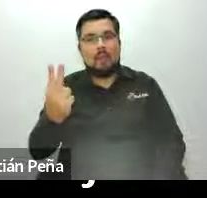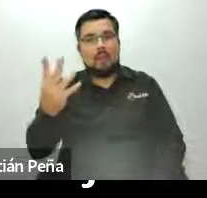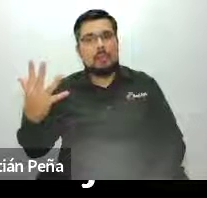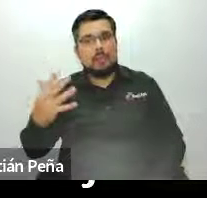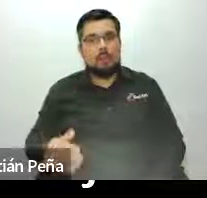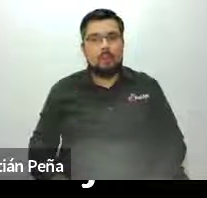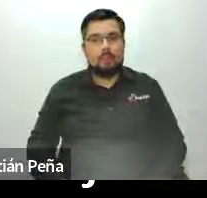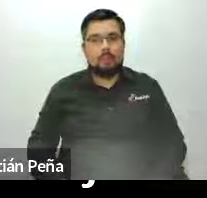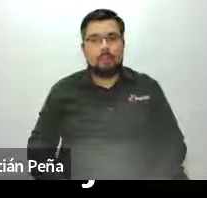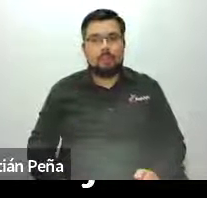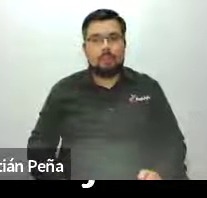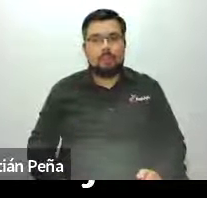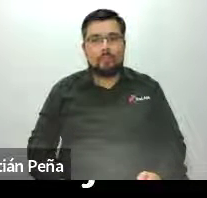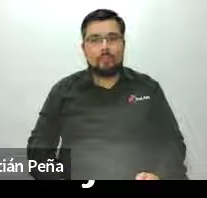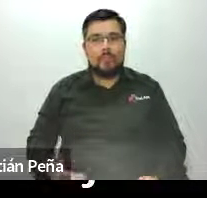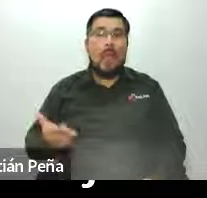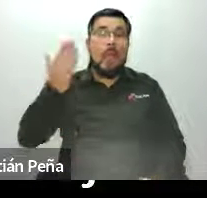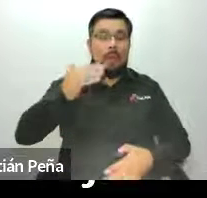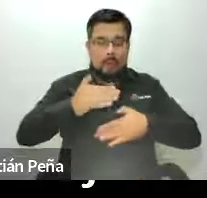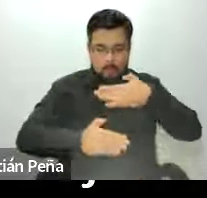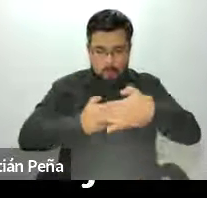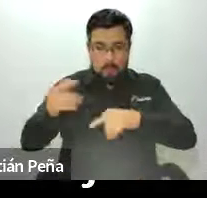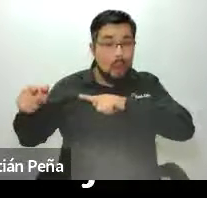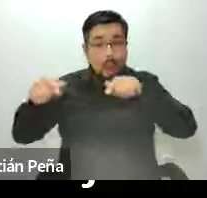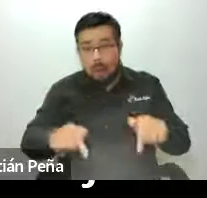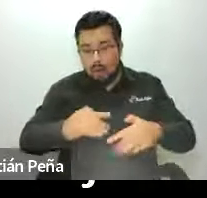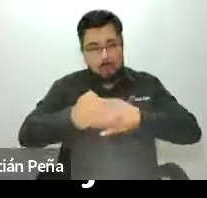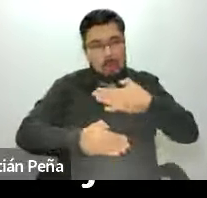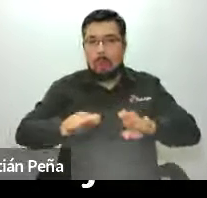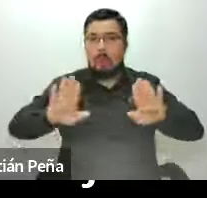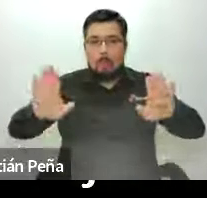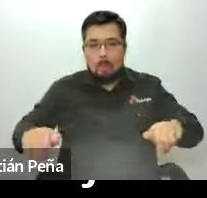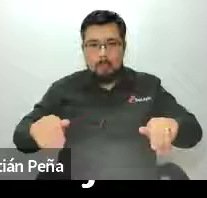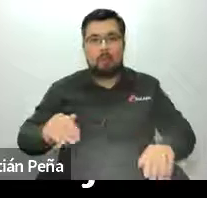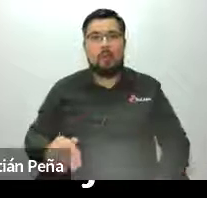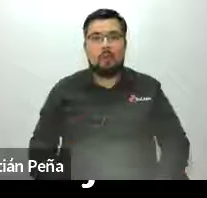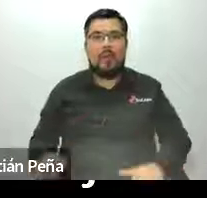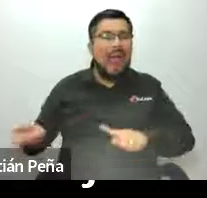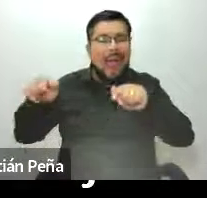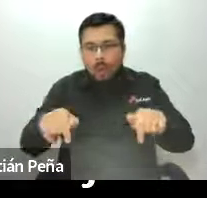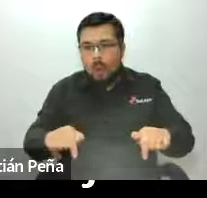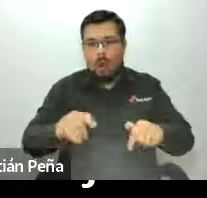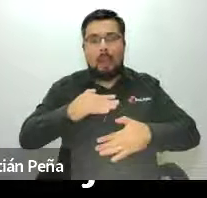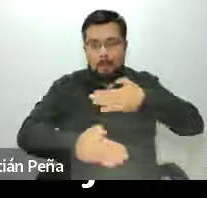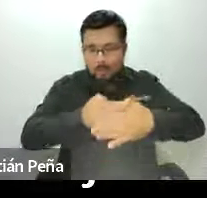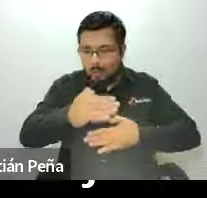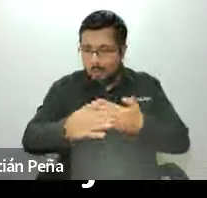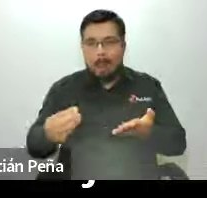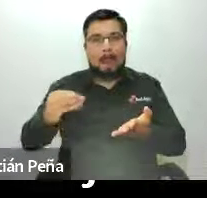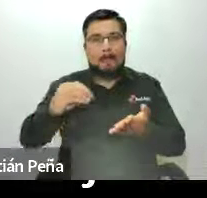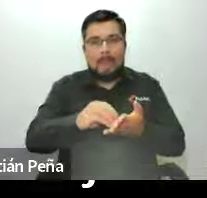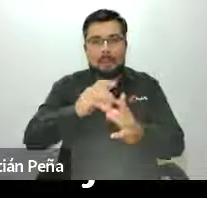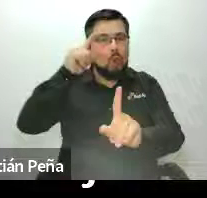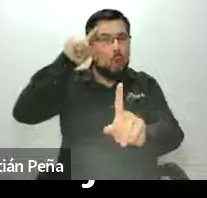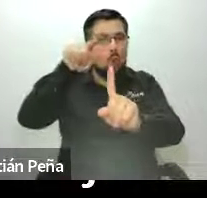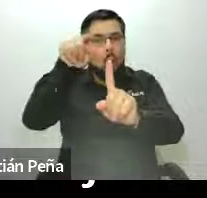mismo, ¿no? Ahora las progresiones contabilizan más objetivos, digamos, del currículum que la priorización curricular, pero